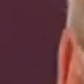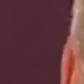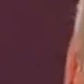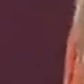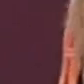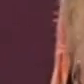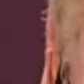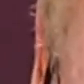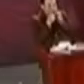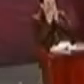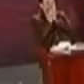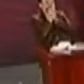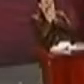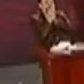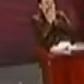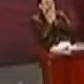fundamental y que es básica.